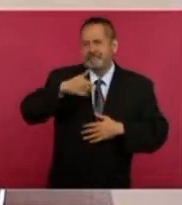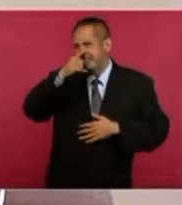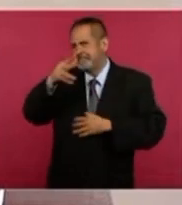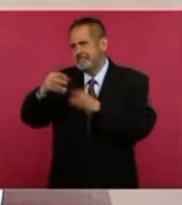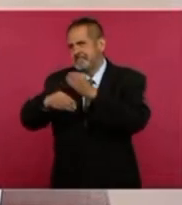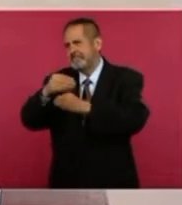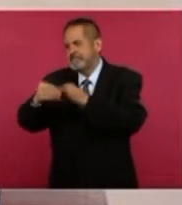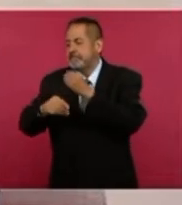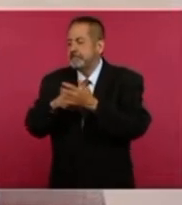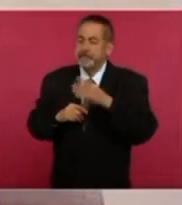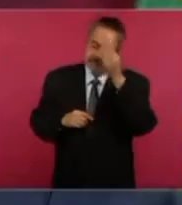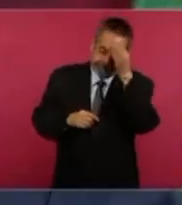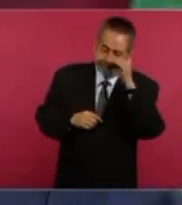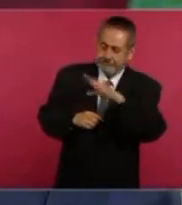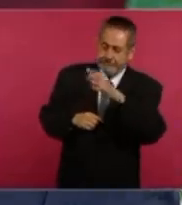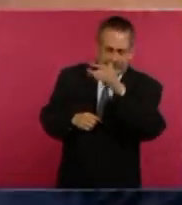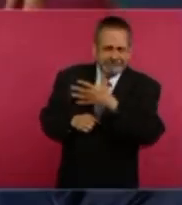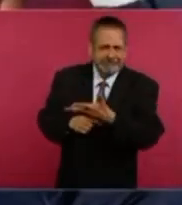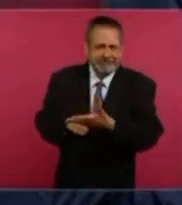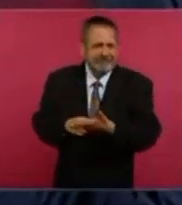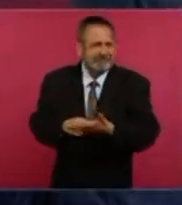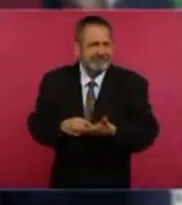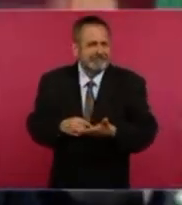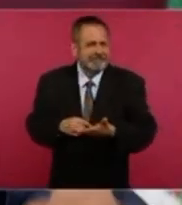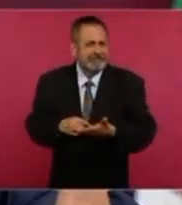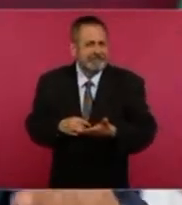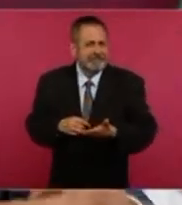satisfactores básicos para,